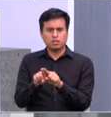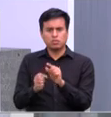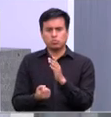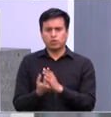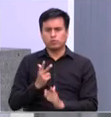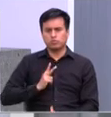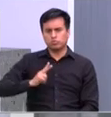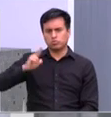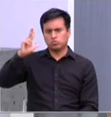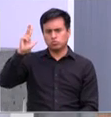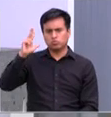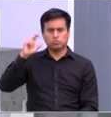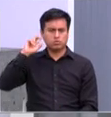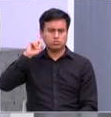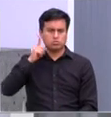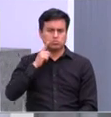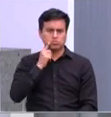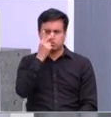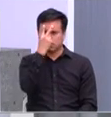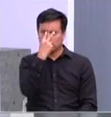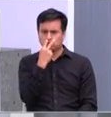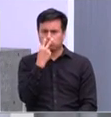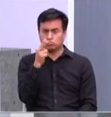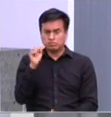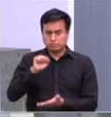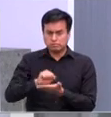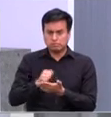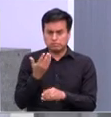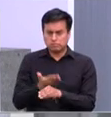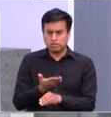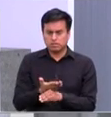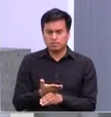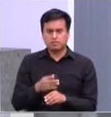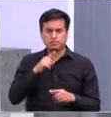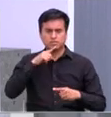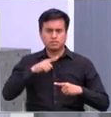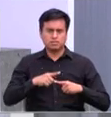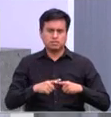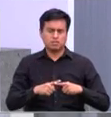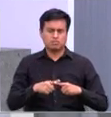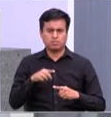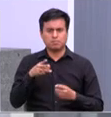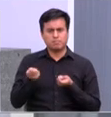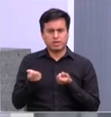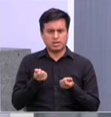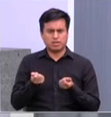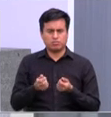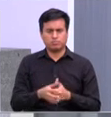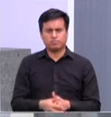Dios, sordo y ciego ante sus demandas, que se llama mercado.